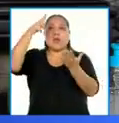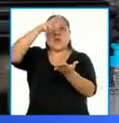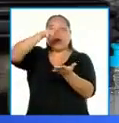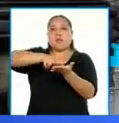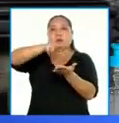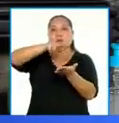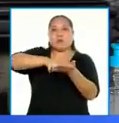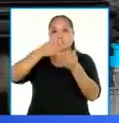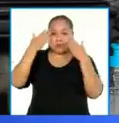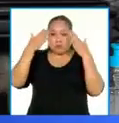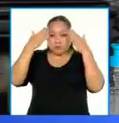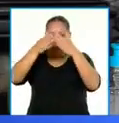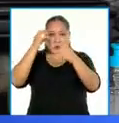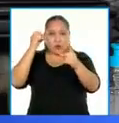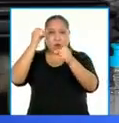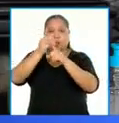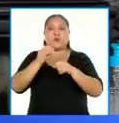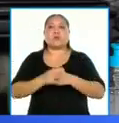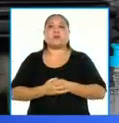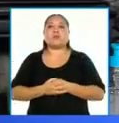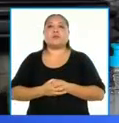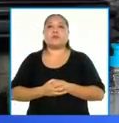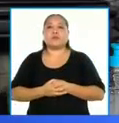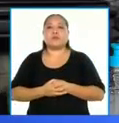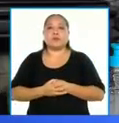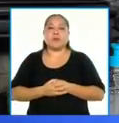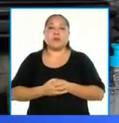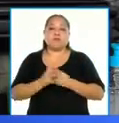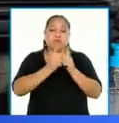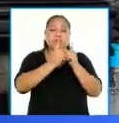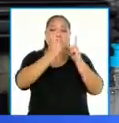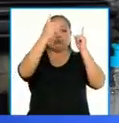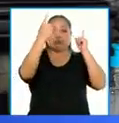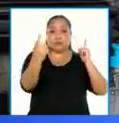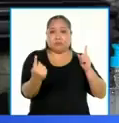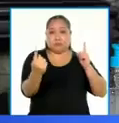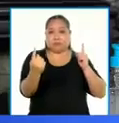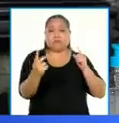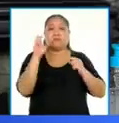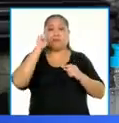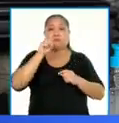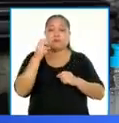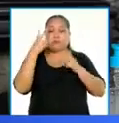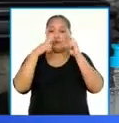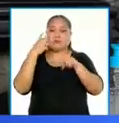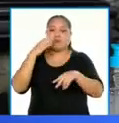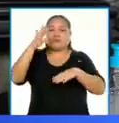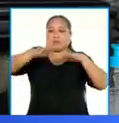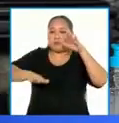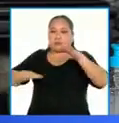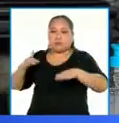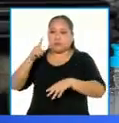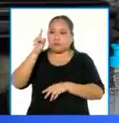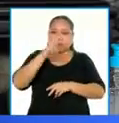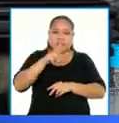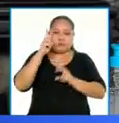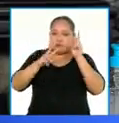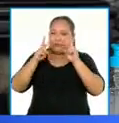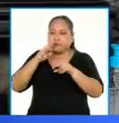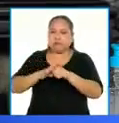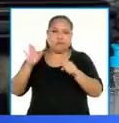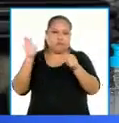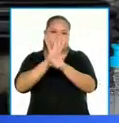tal propósito, a efectos de guardar el distanciamiento, de asegurar que las playas tampoco no estén